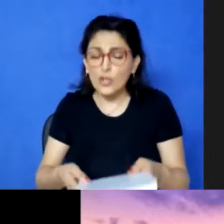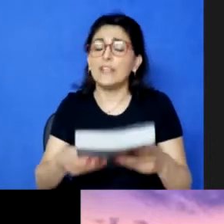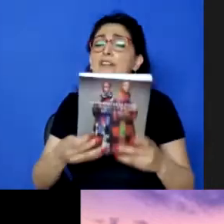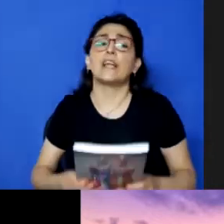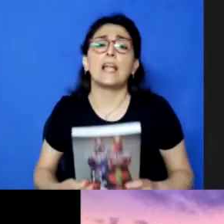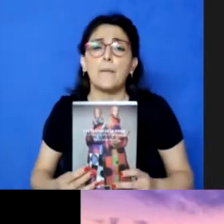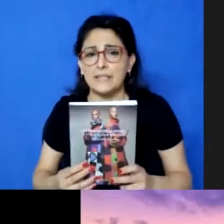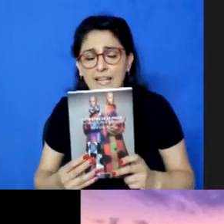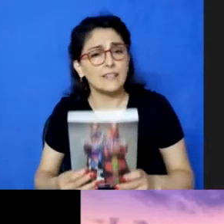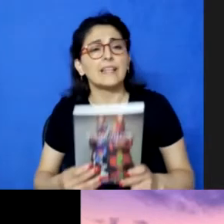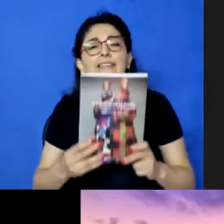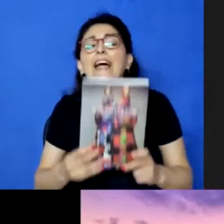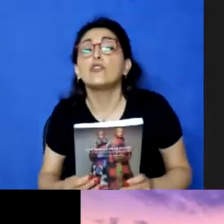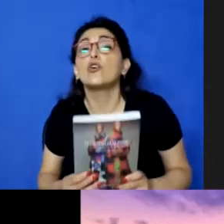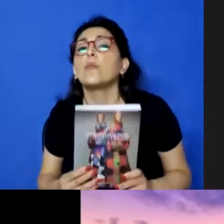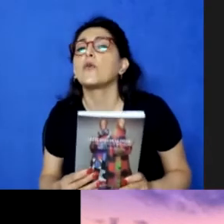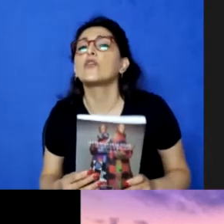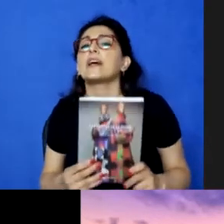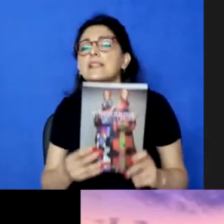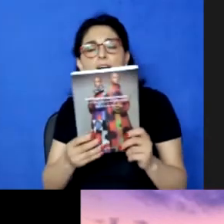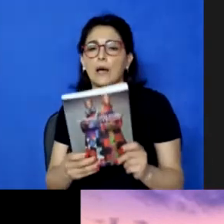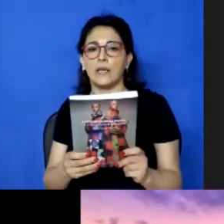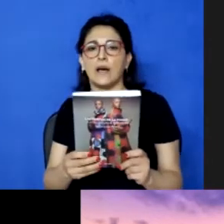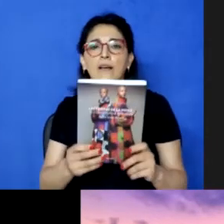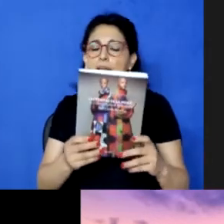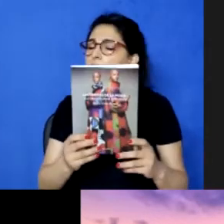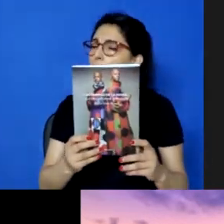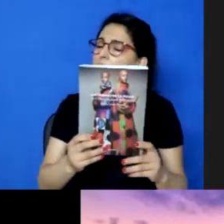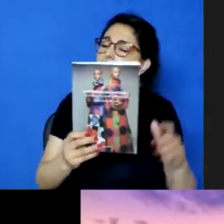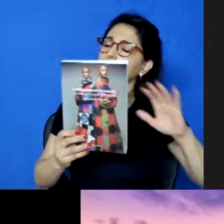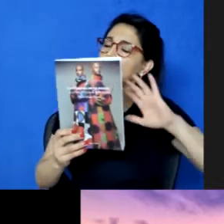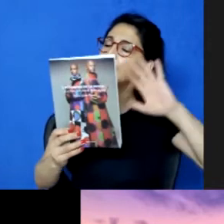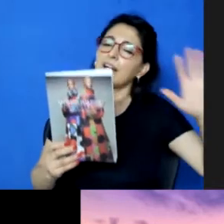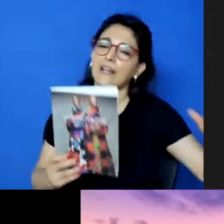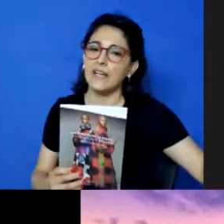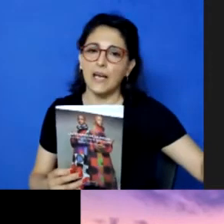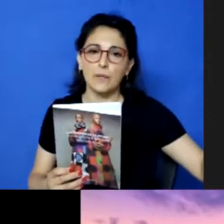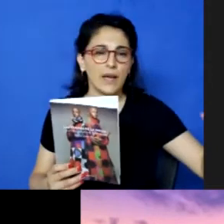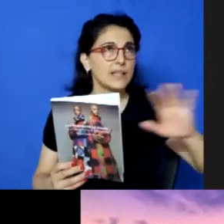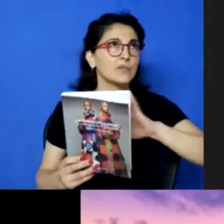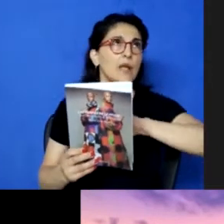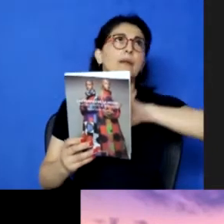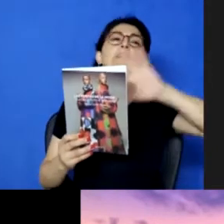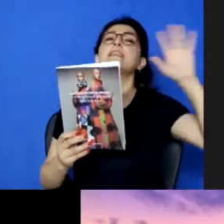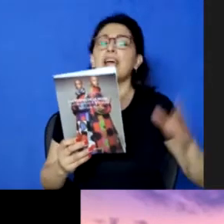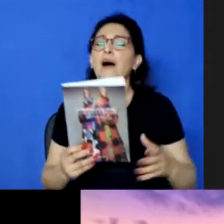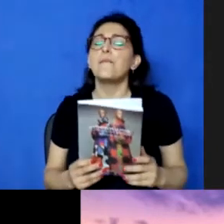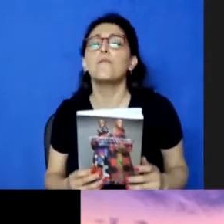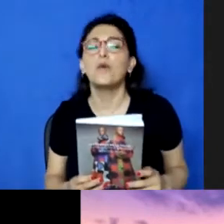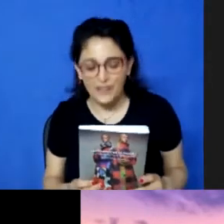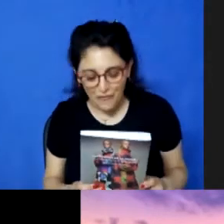adoro la editorial Ampersand, tanto como adoro Casa Cavia. Ir a tomar el té a Casa Cavia es una